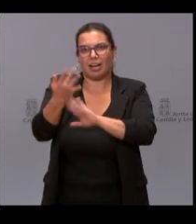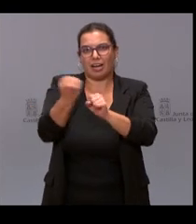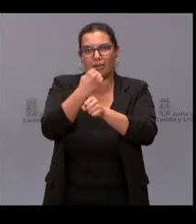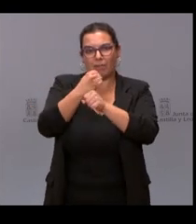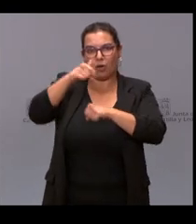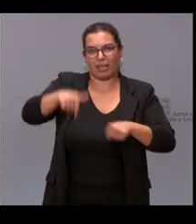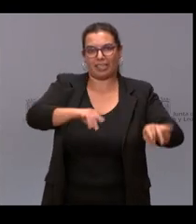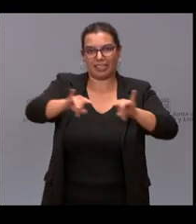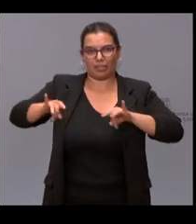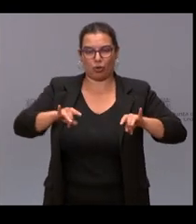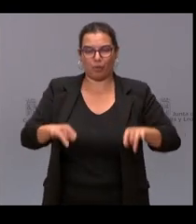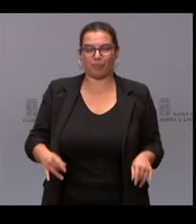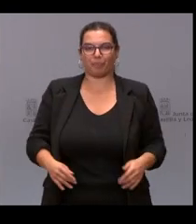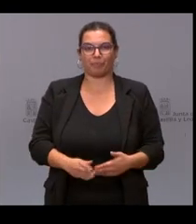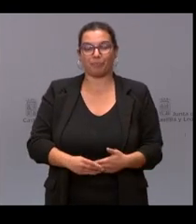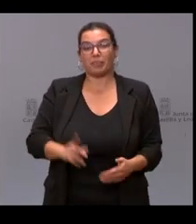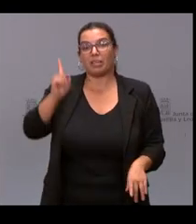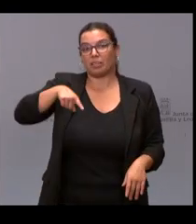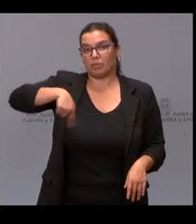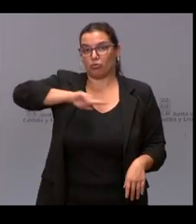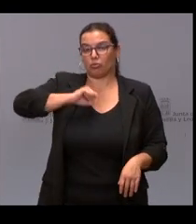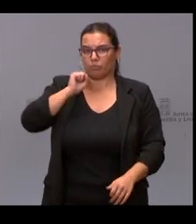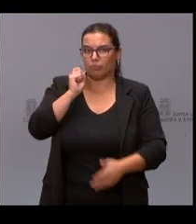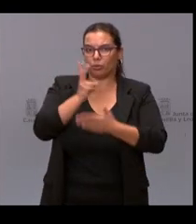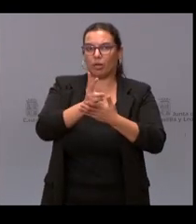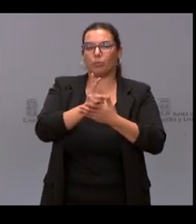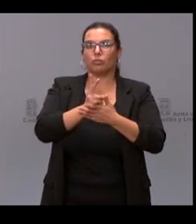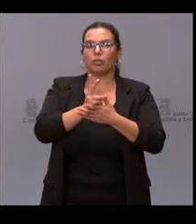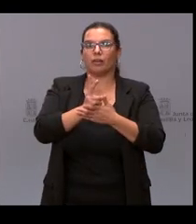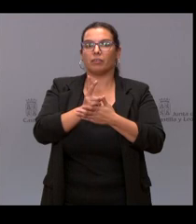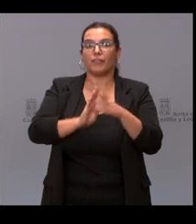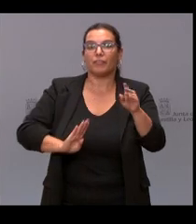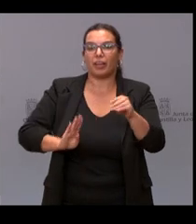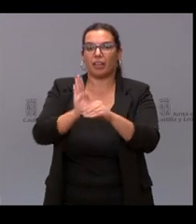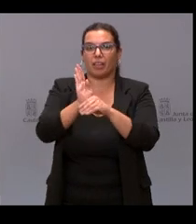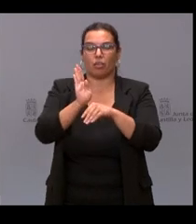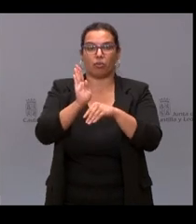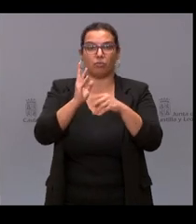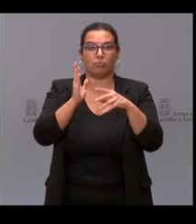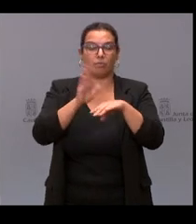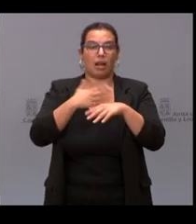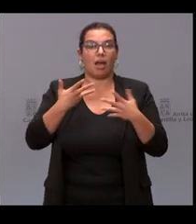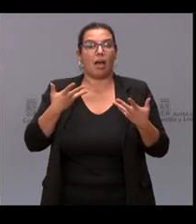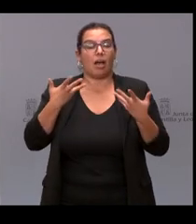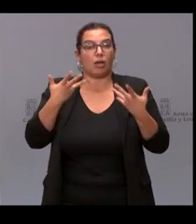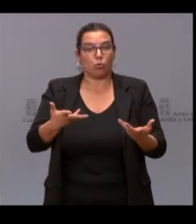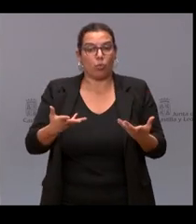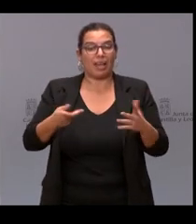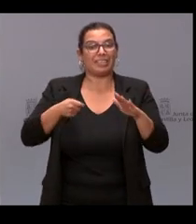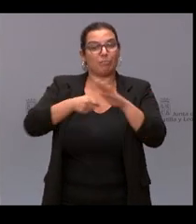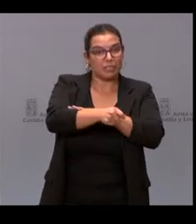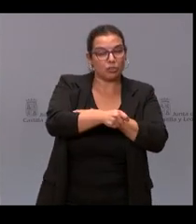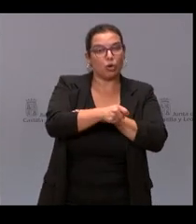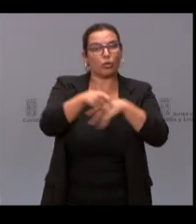aquí en el territorio. También apostamos por la financiación a ayudas a la inversión,